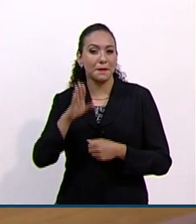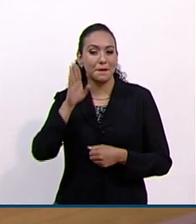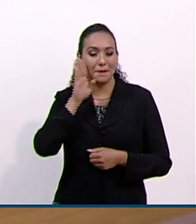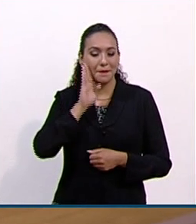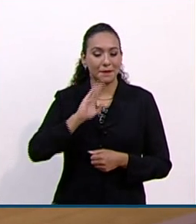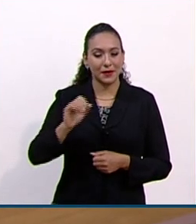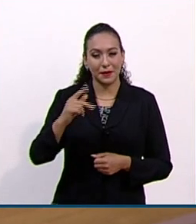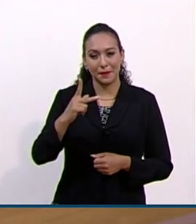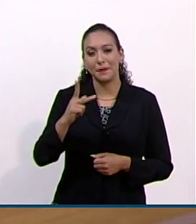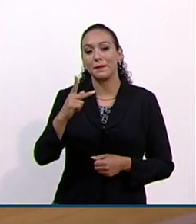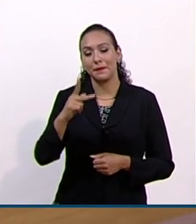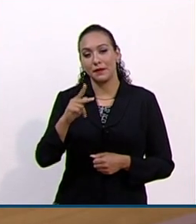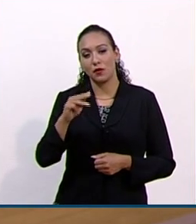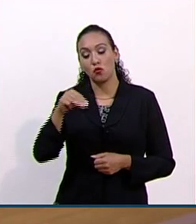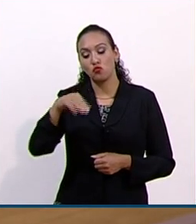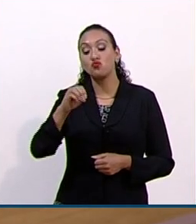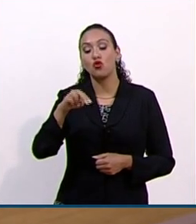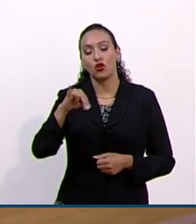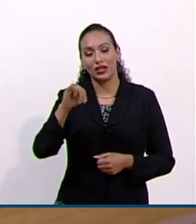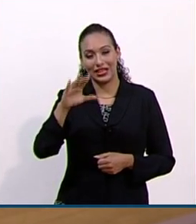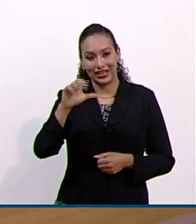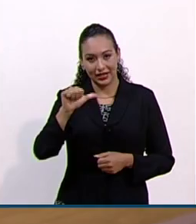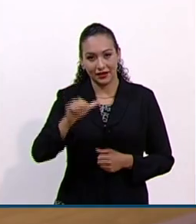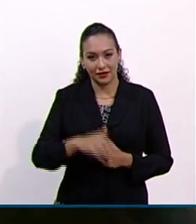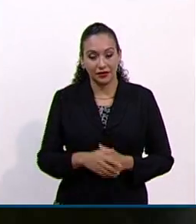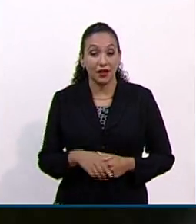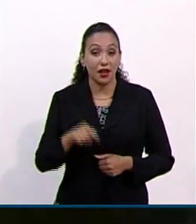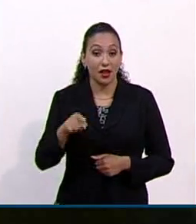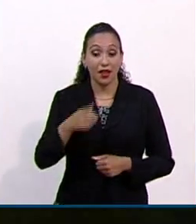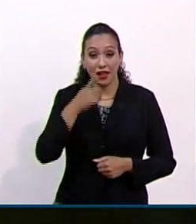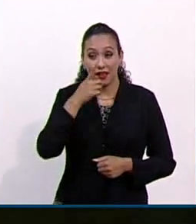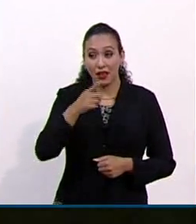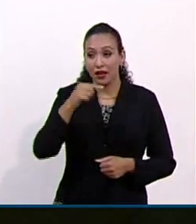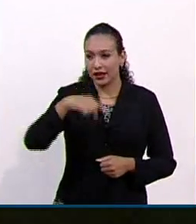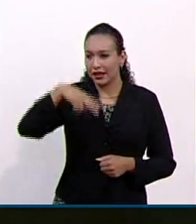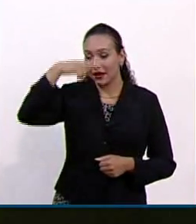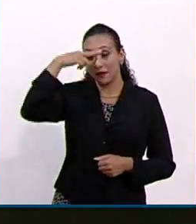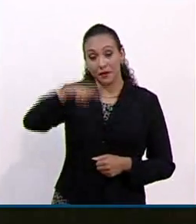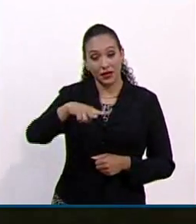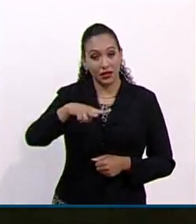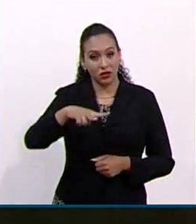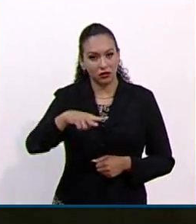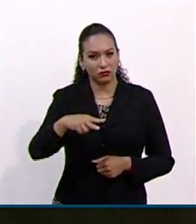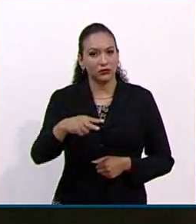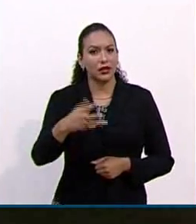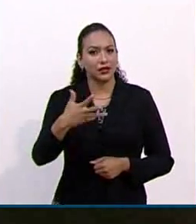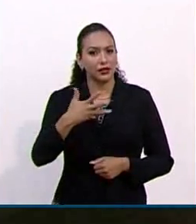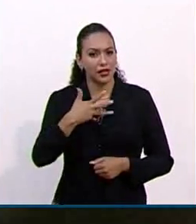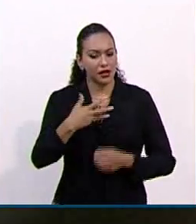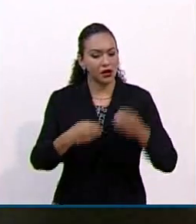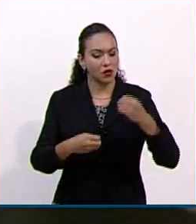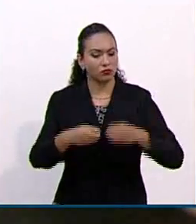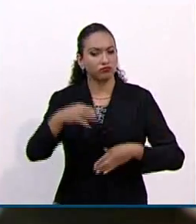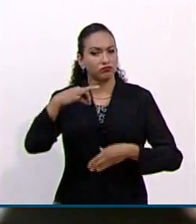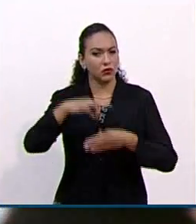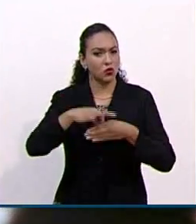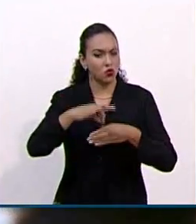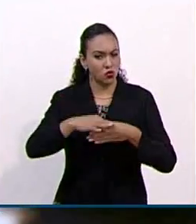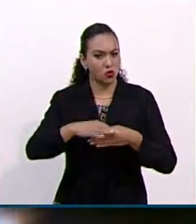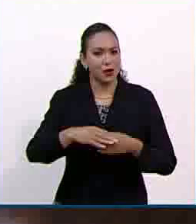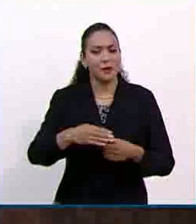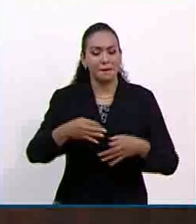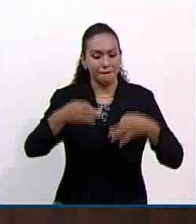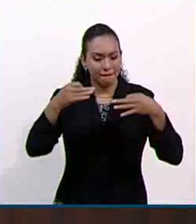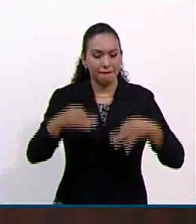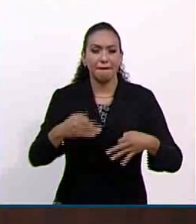presidenta Mónica Aralí Soto Fregoso aseguró que México cuenta con una justicia electoral preparada para resolver todos